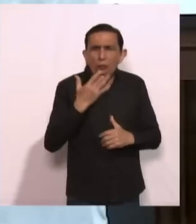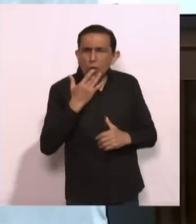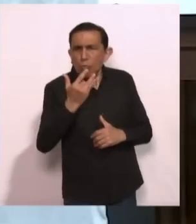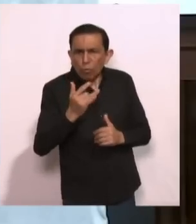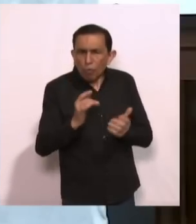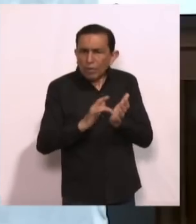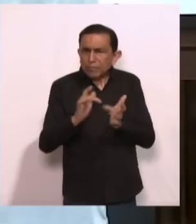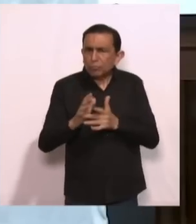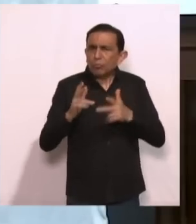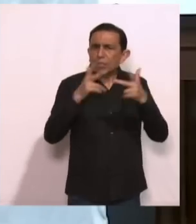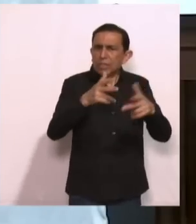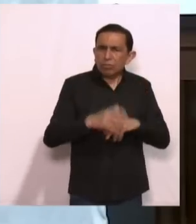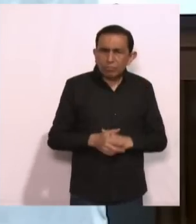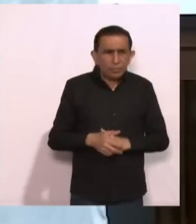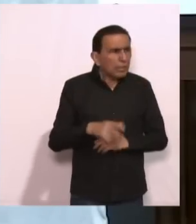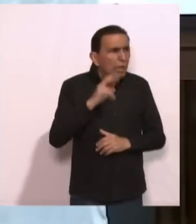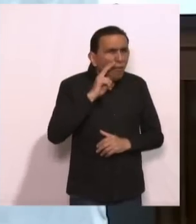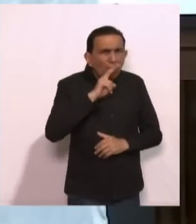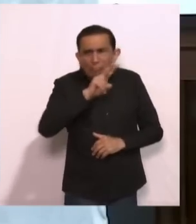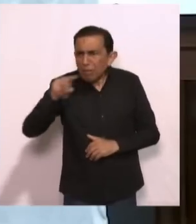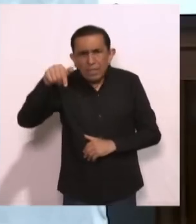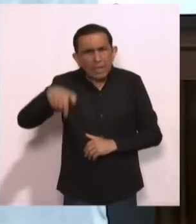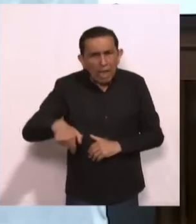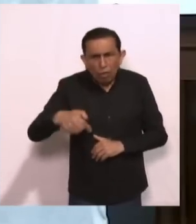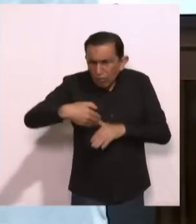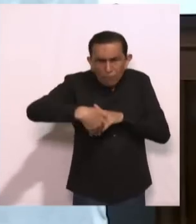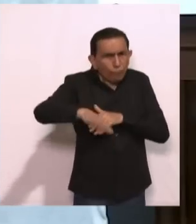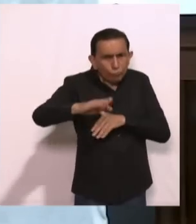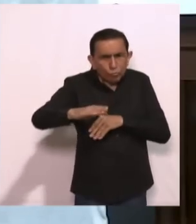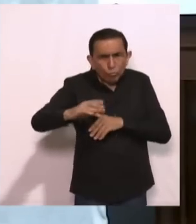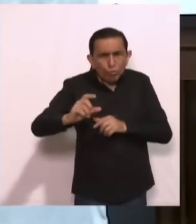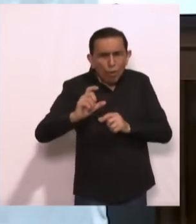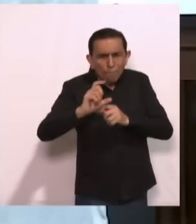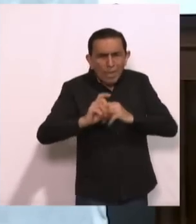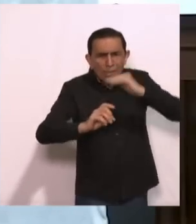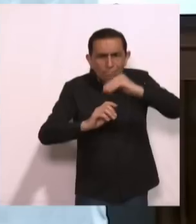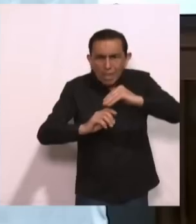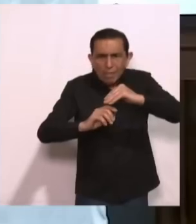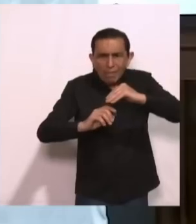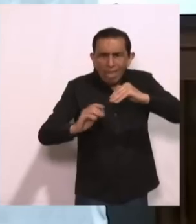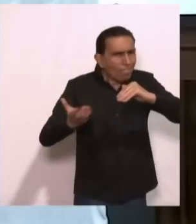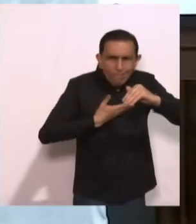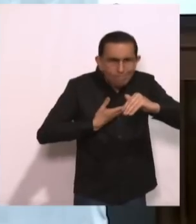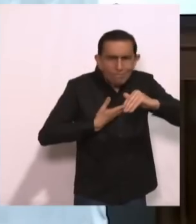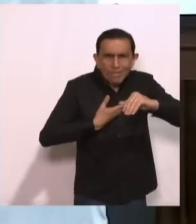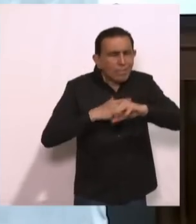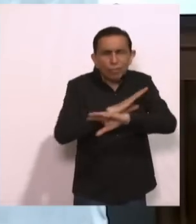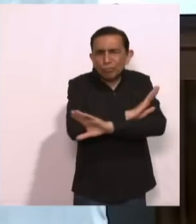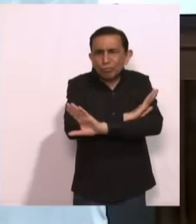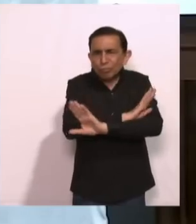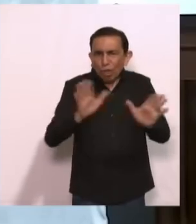Jesús dijo: de todo lo que ustedes contemplan un día no quedará piedra sobre piedra, todo